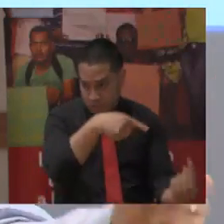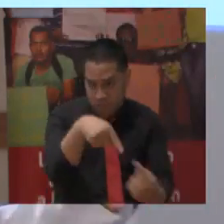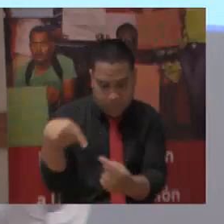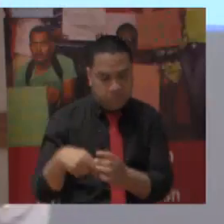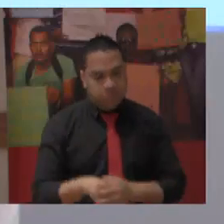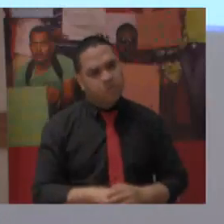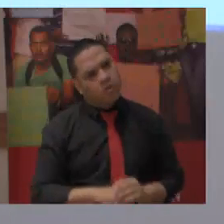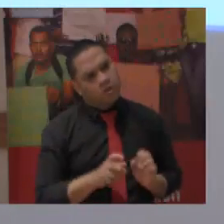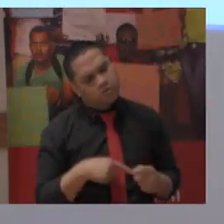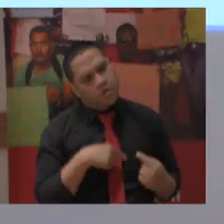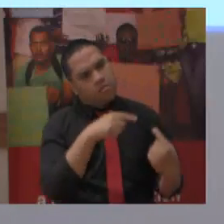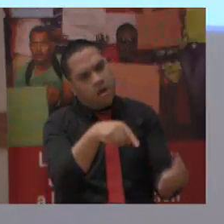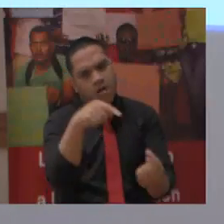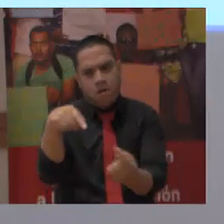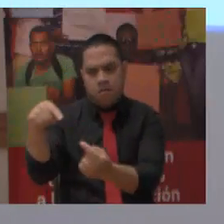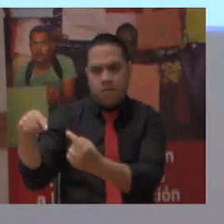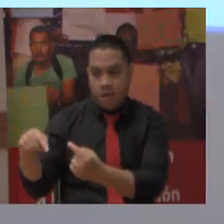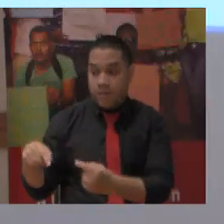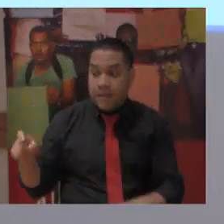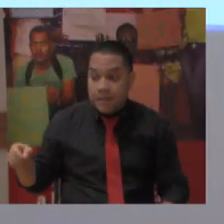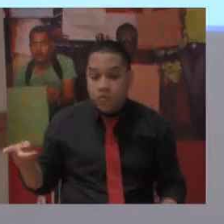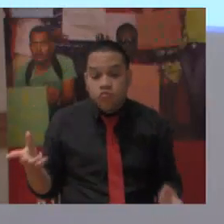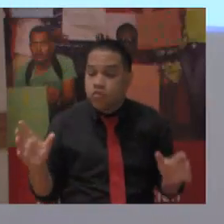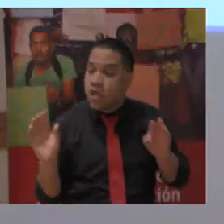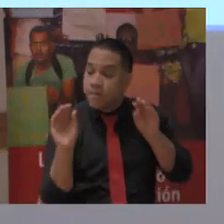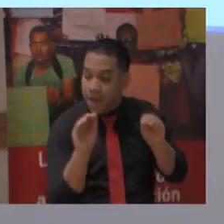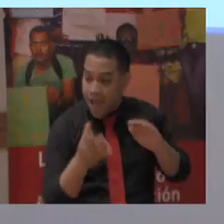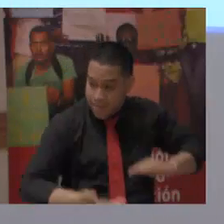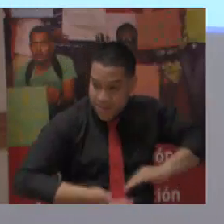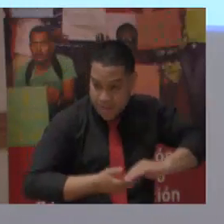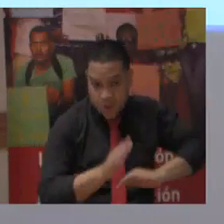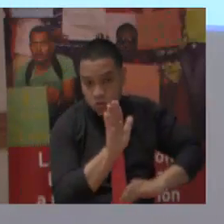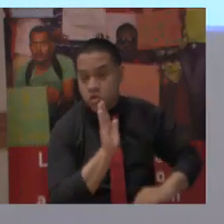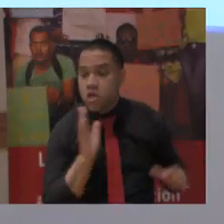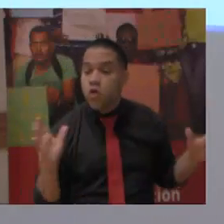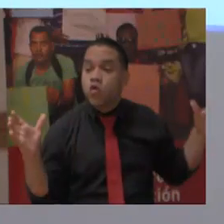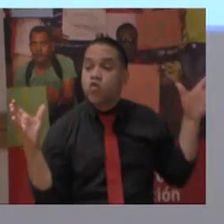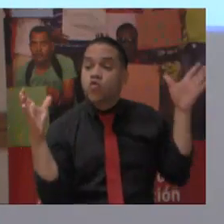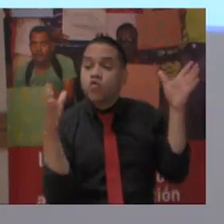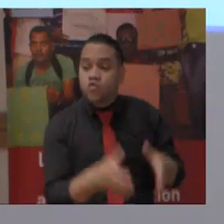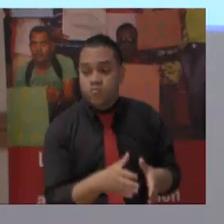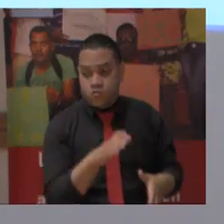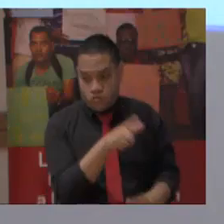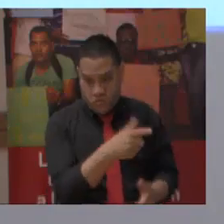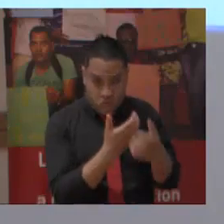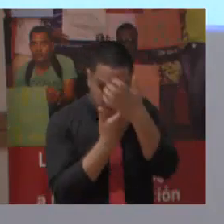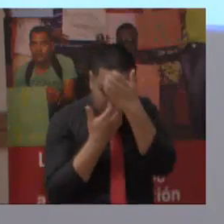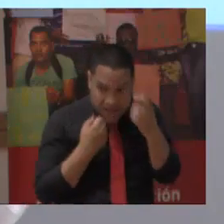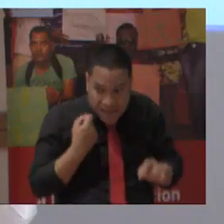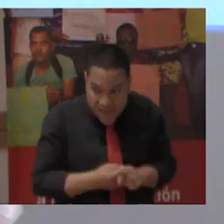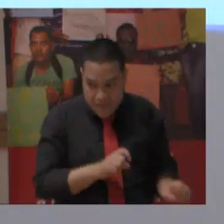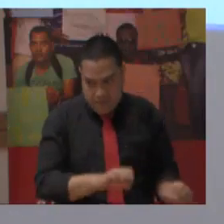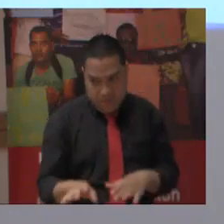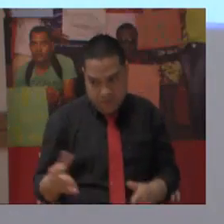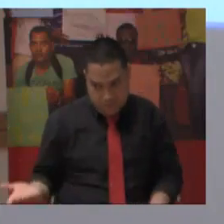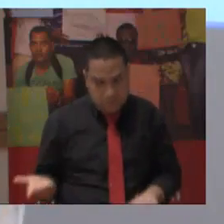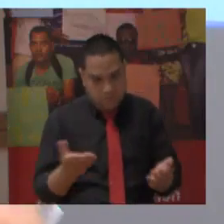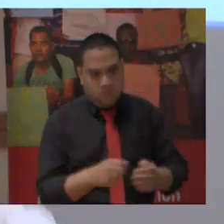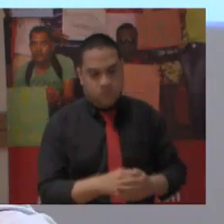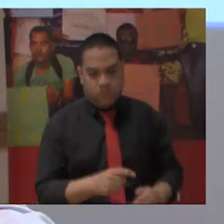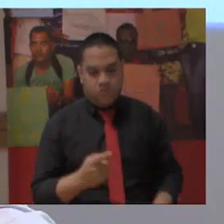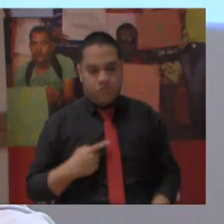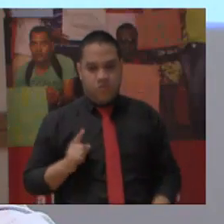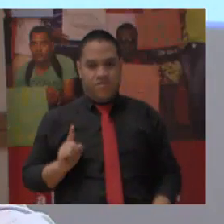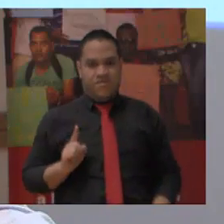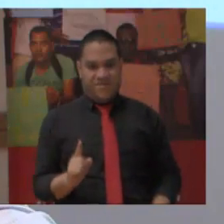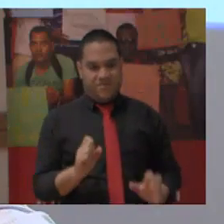venga que le juntamos un grupo de desmovilizados para que usted los pueda conocer. Y cuando yo iba a entrar a un salón donde estaba el